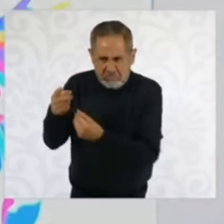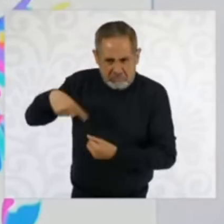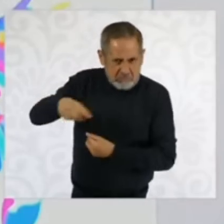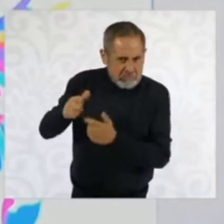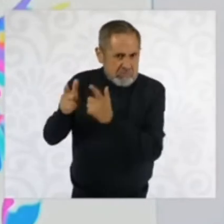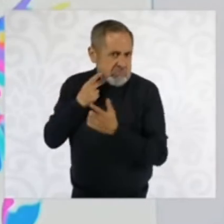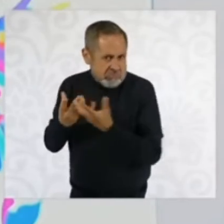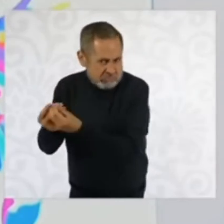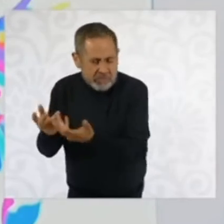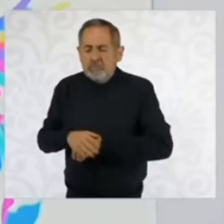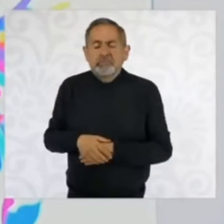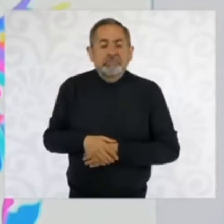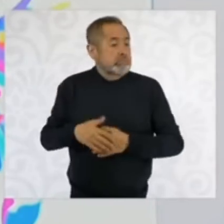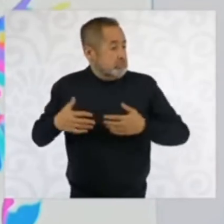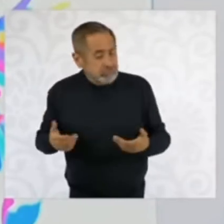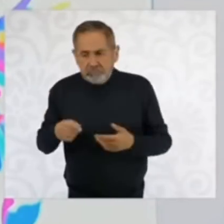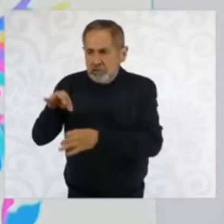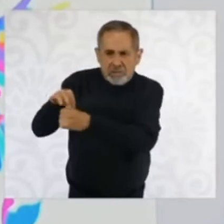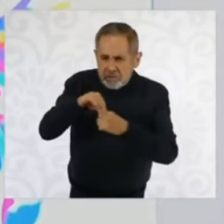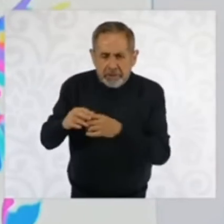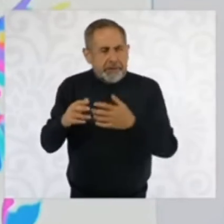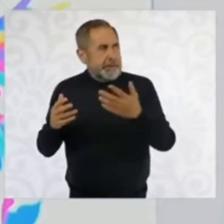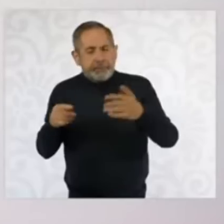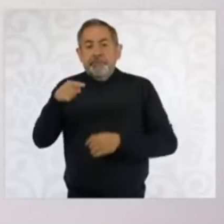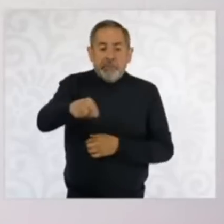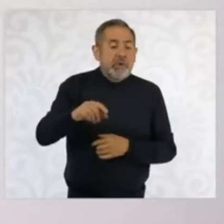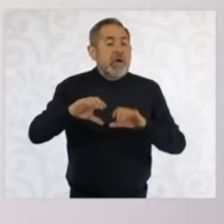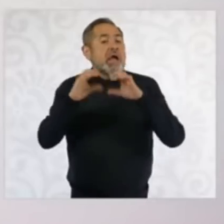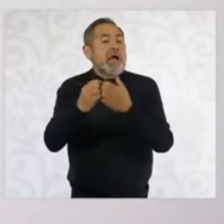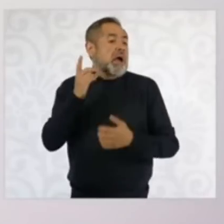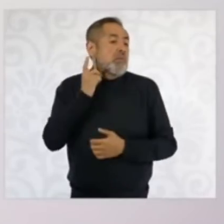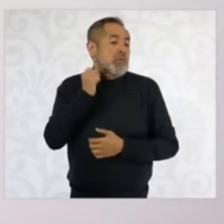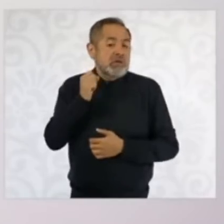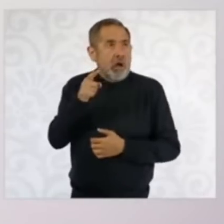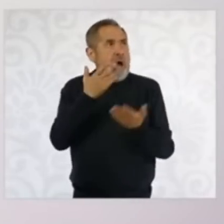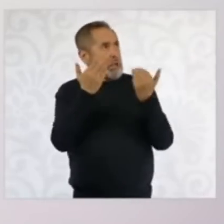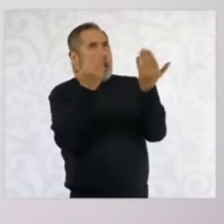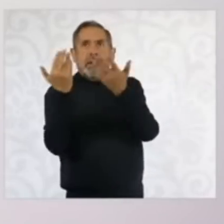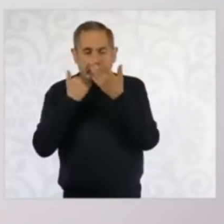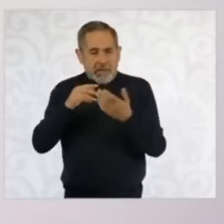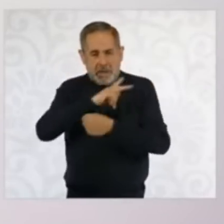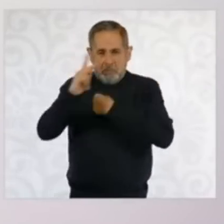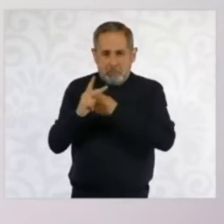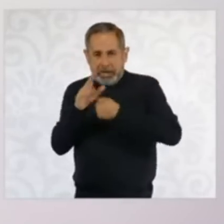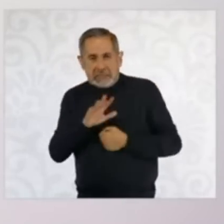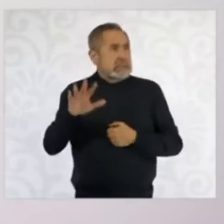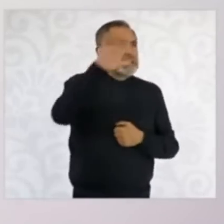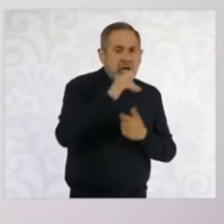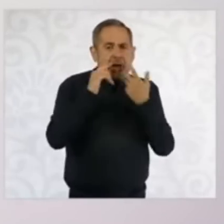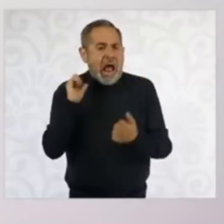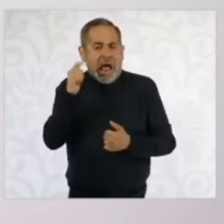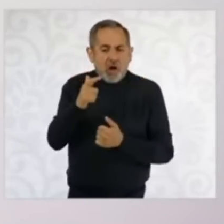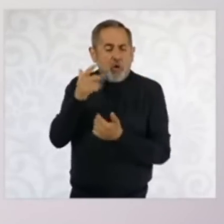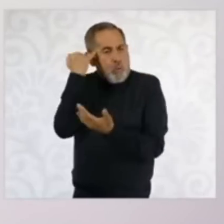¿Qué hace el Congreso? Abre una discusión de más o menos un mes en todo el país por si hay alguna propuesta